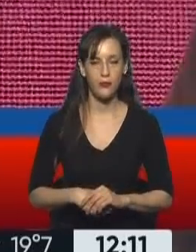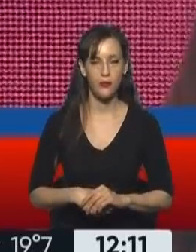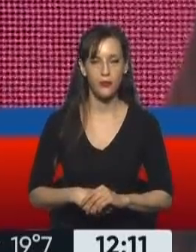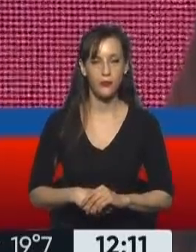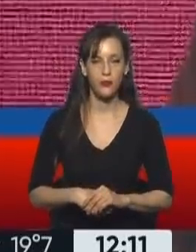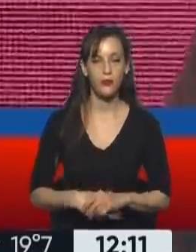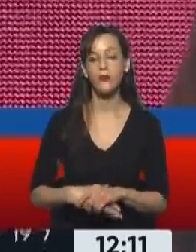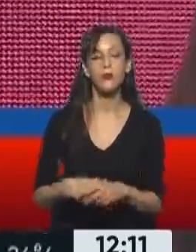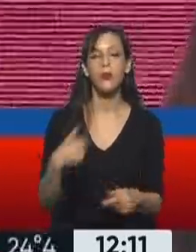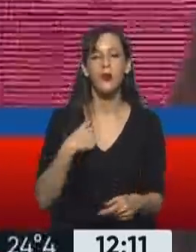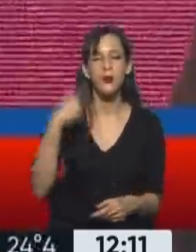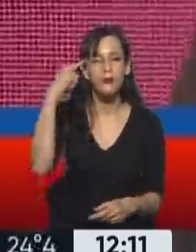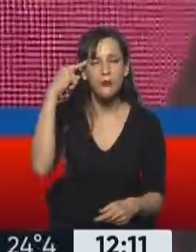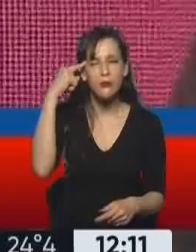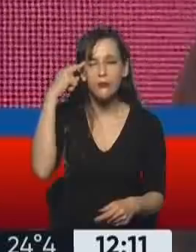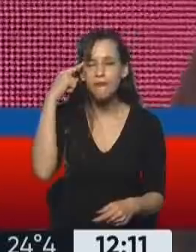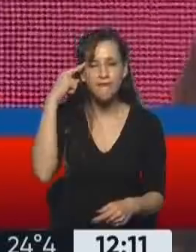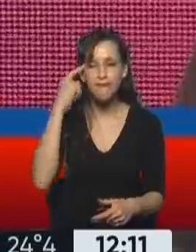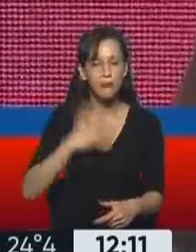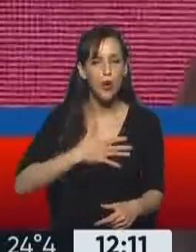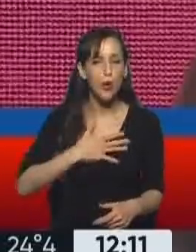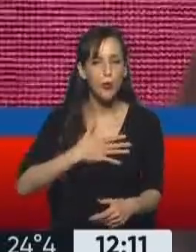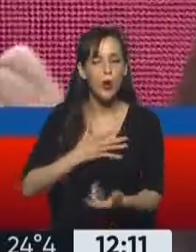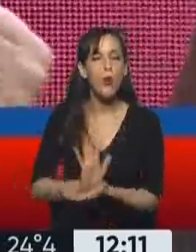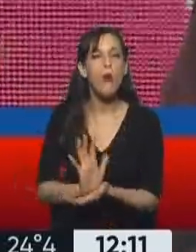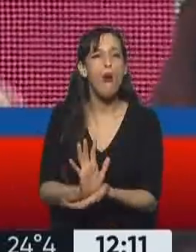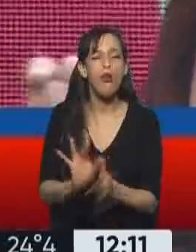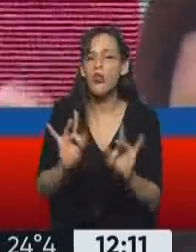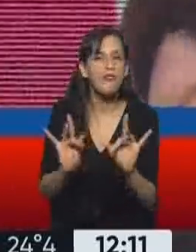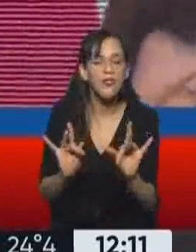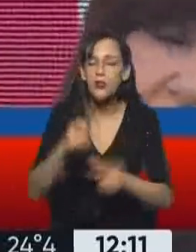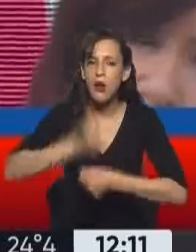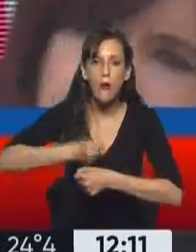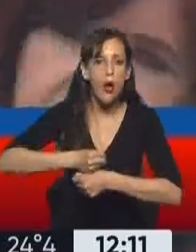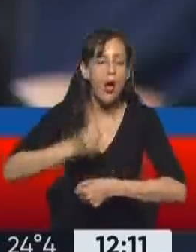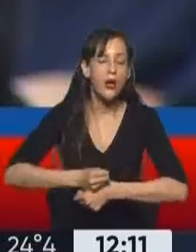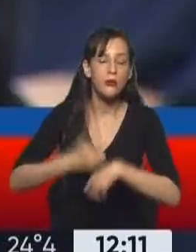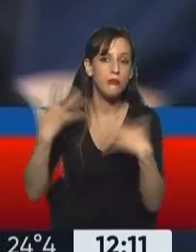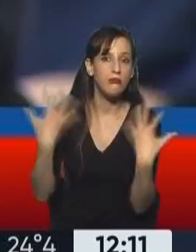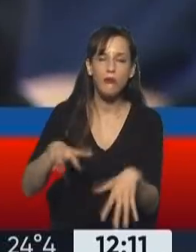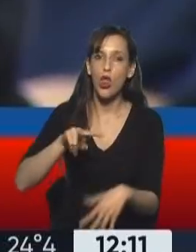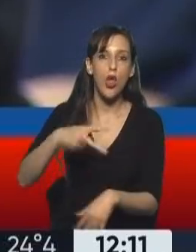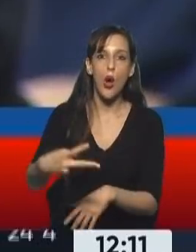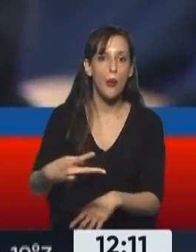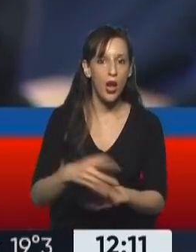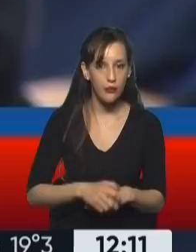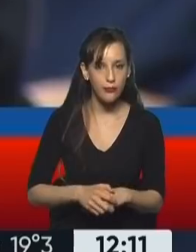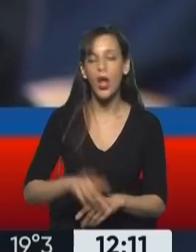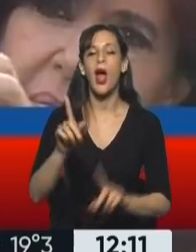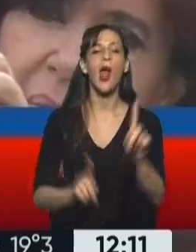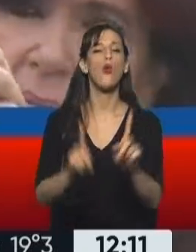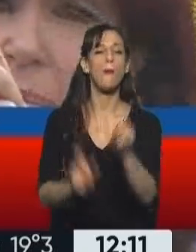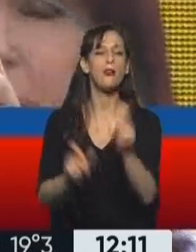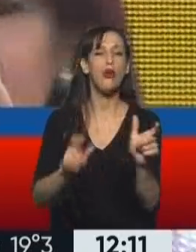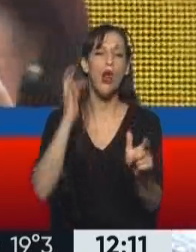no podía dejar de imaginar ese peso. Porque muchas veces, a veces caen los compañeros y compañeras, no de